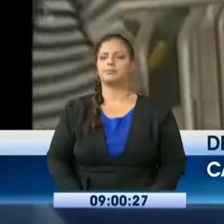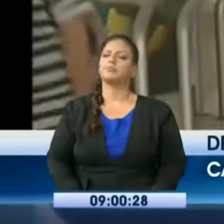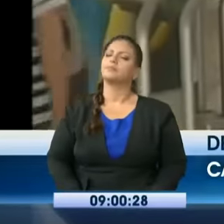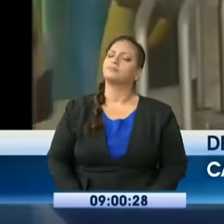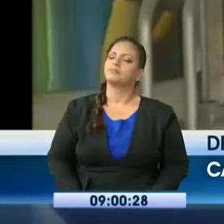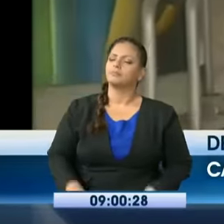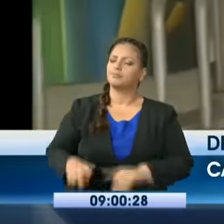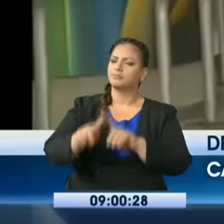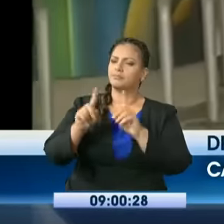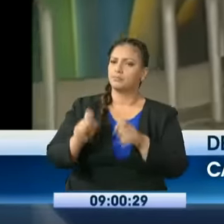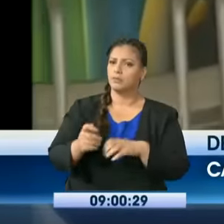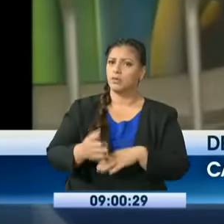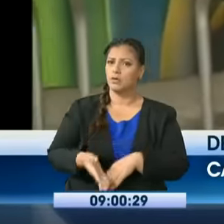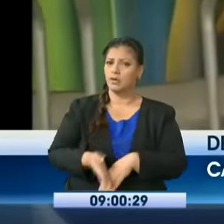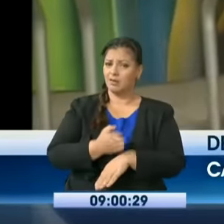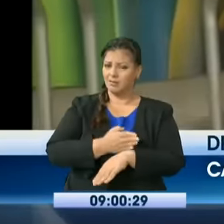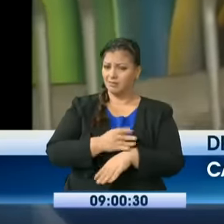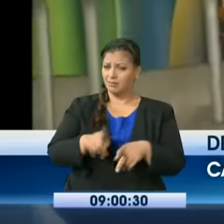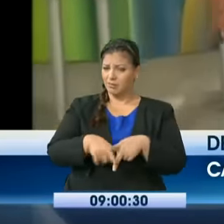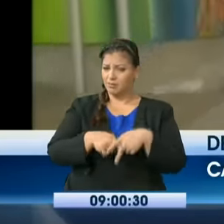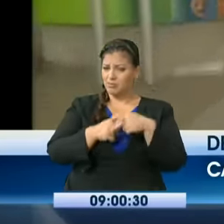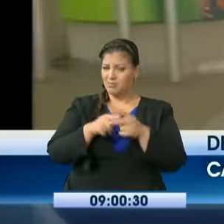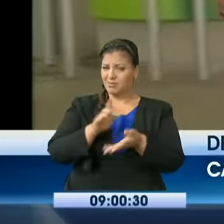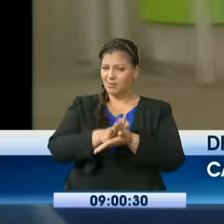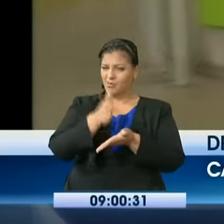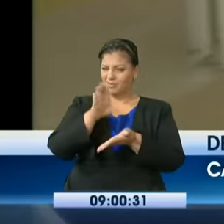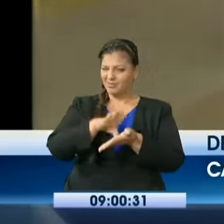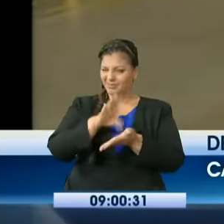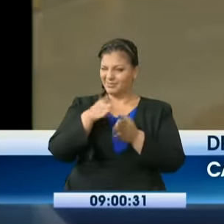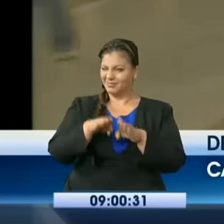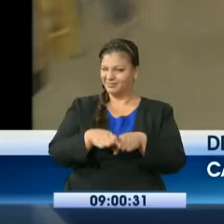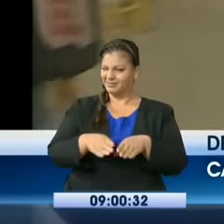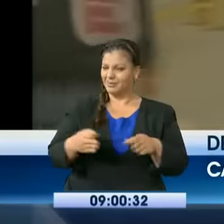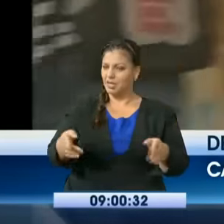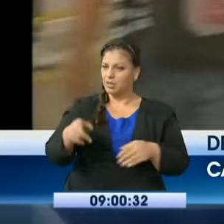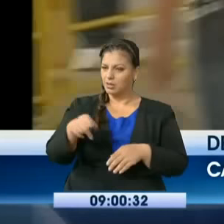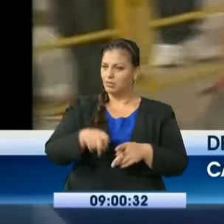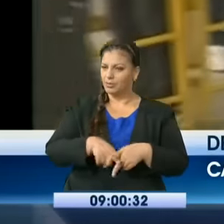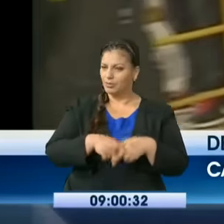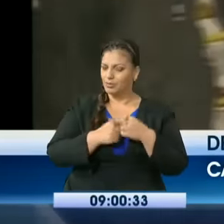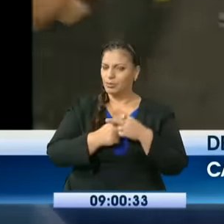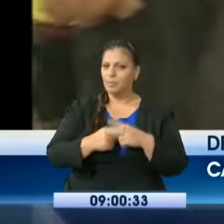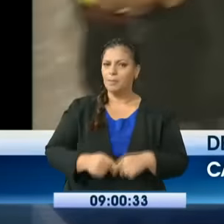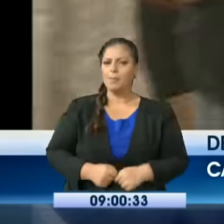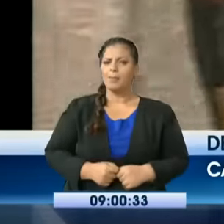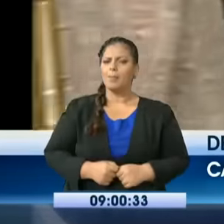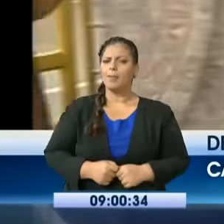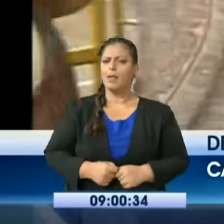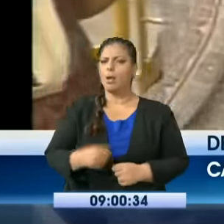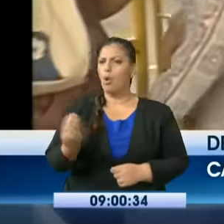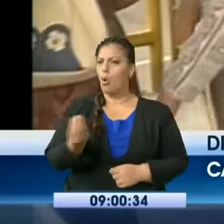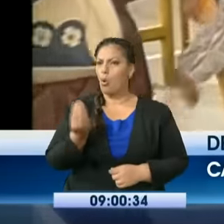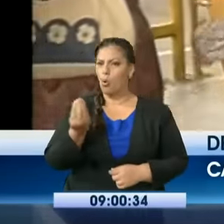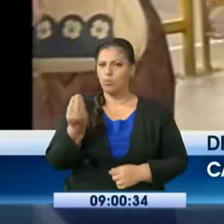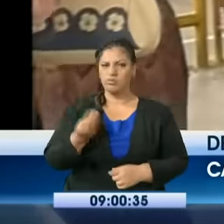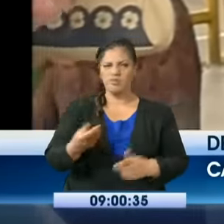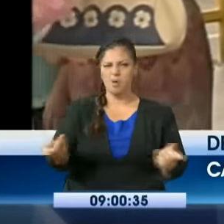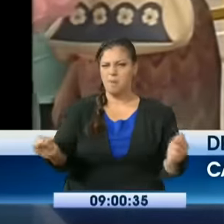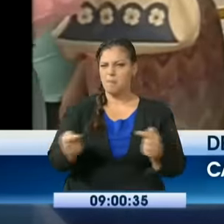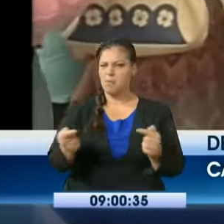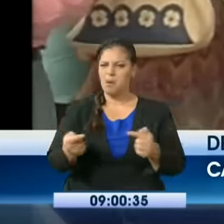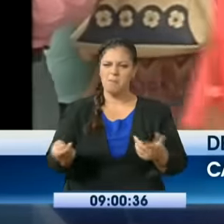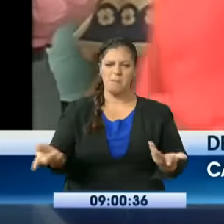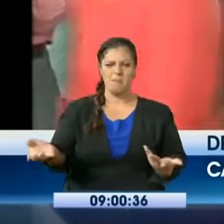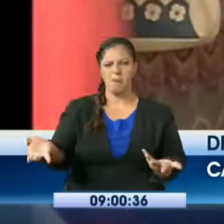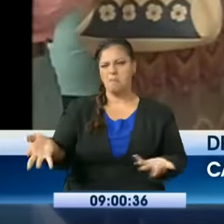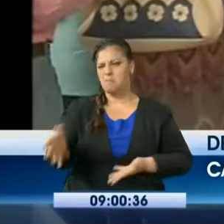por estudiantes? A ver, yo le cuento una cosa. Gracias a Dios, durante esta semana no hemos tenido todavía el reporte de algo que